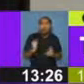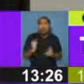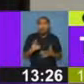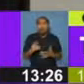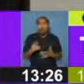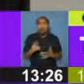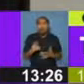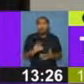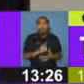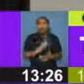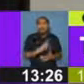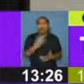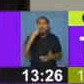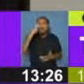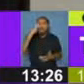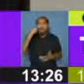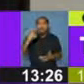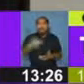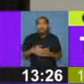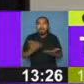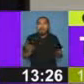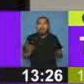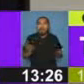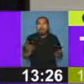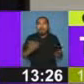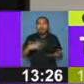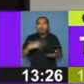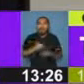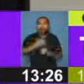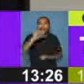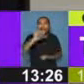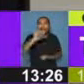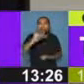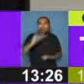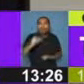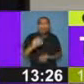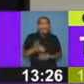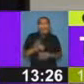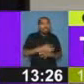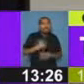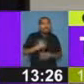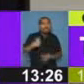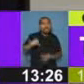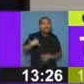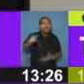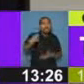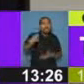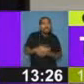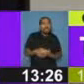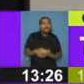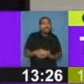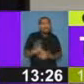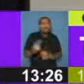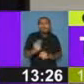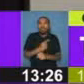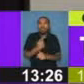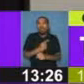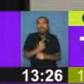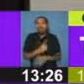no no hubiera podido en ese momento pagar una universidad privada Esto es lo que